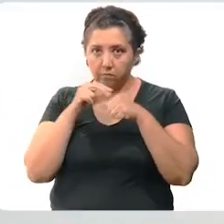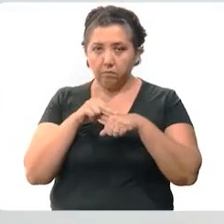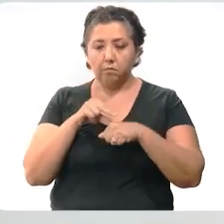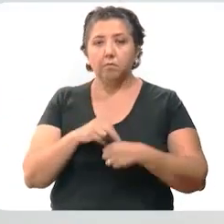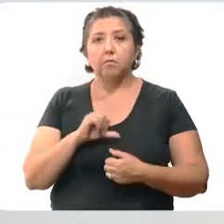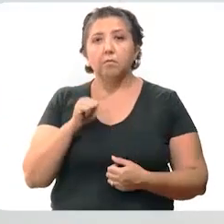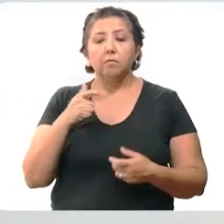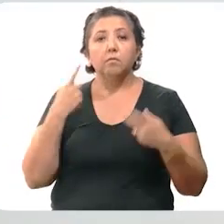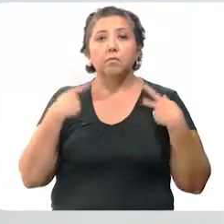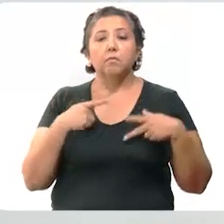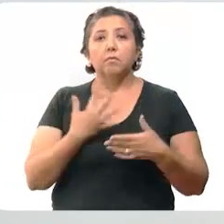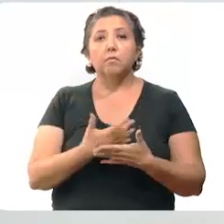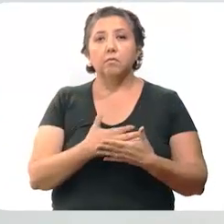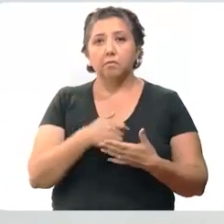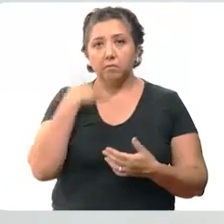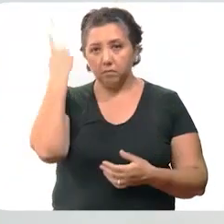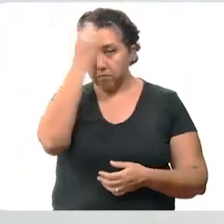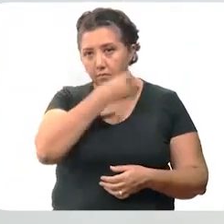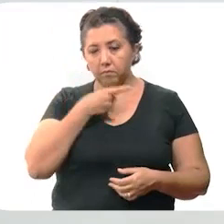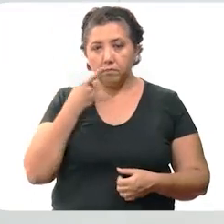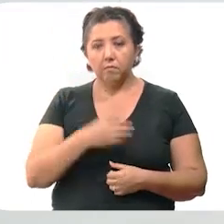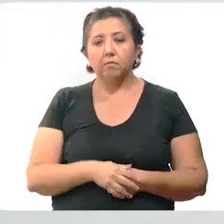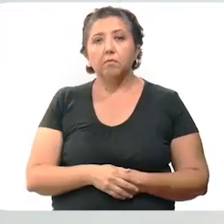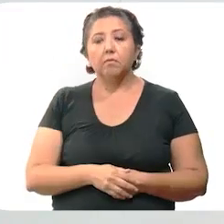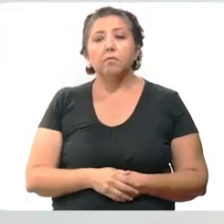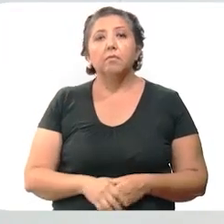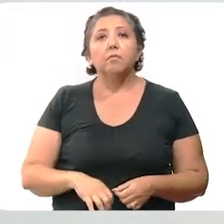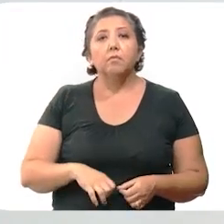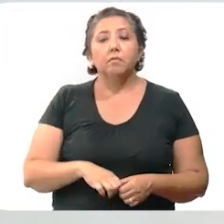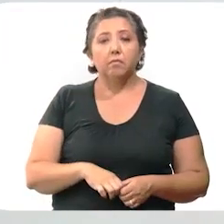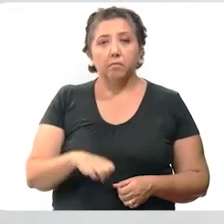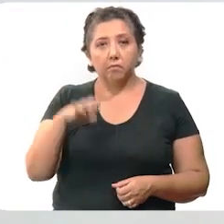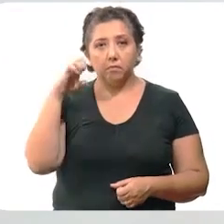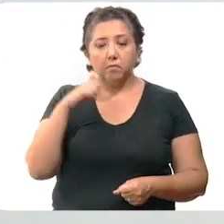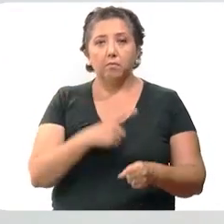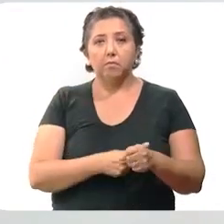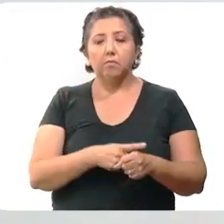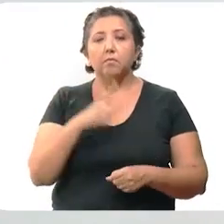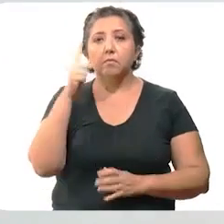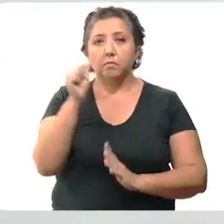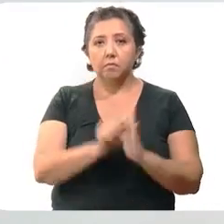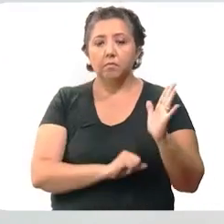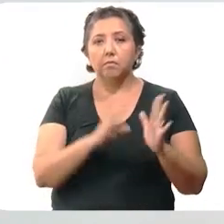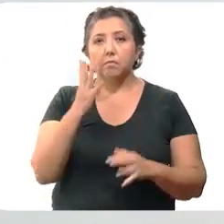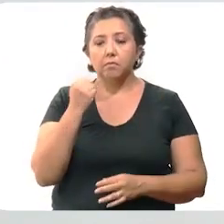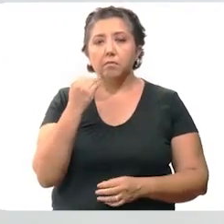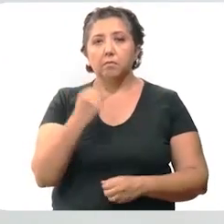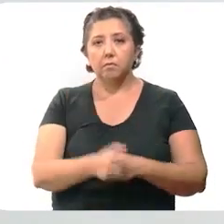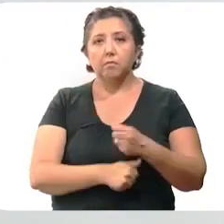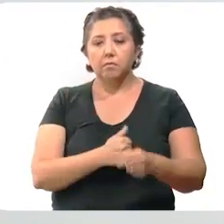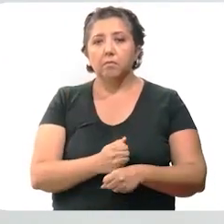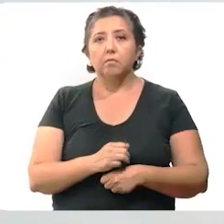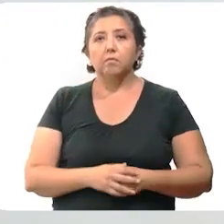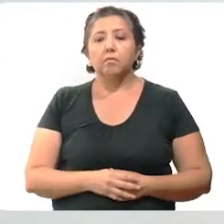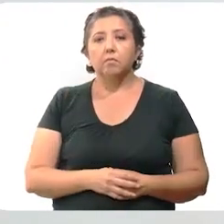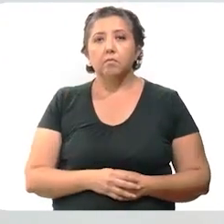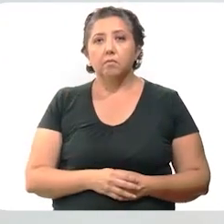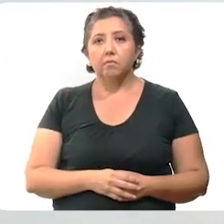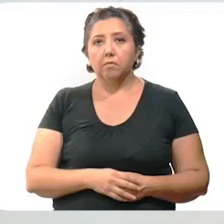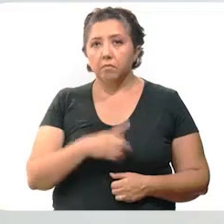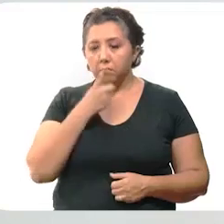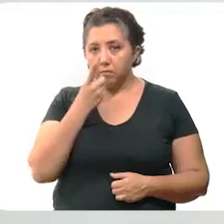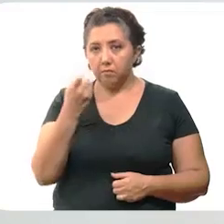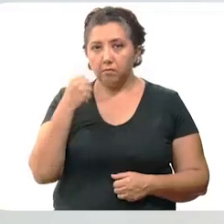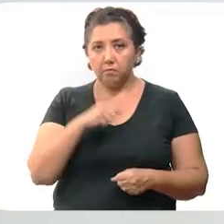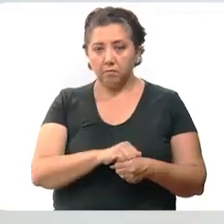total. Hay otros pacientes a la espera de diagnóstico. El rango de edad de los casos es de 1 mes a 99 años.